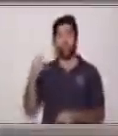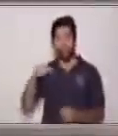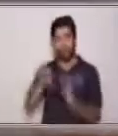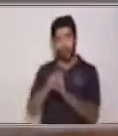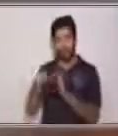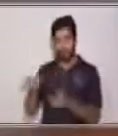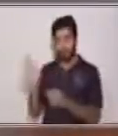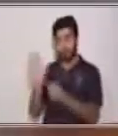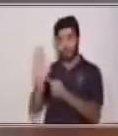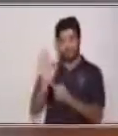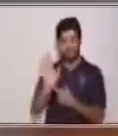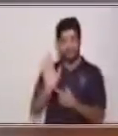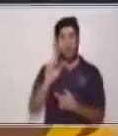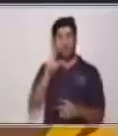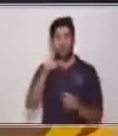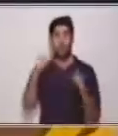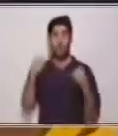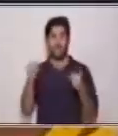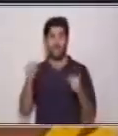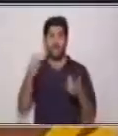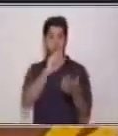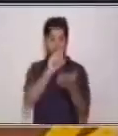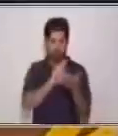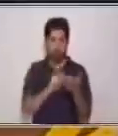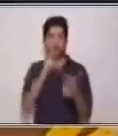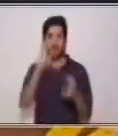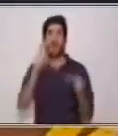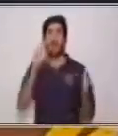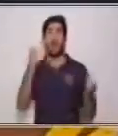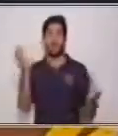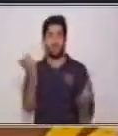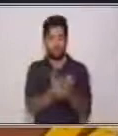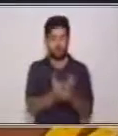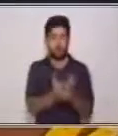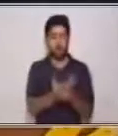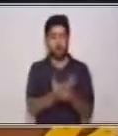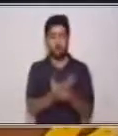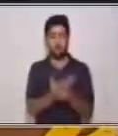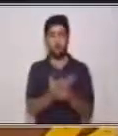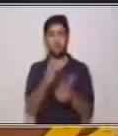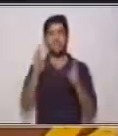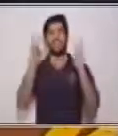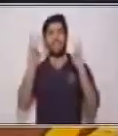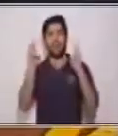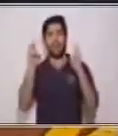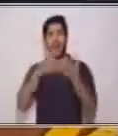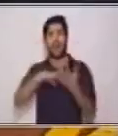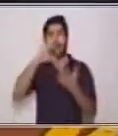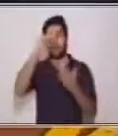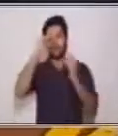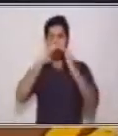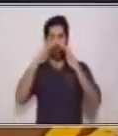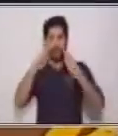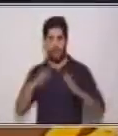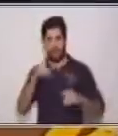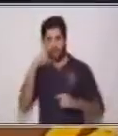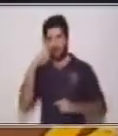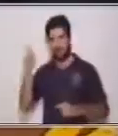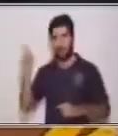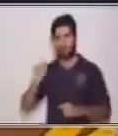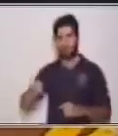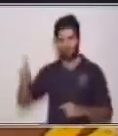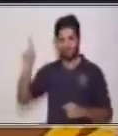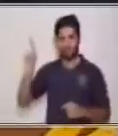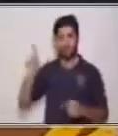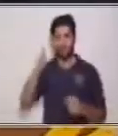actividades debes de incorporarlas a tu portafolio de Aprendo en Casa para tener la evidencia de lo que has trabajado. Espero